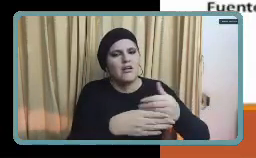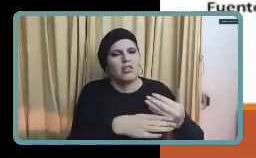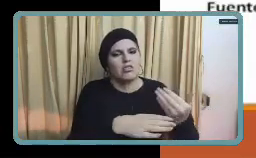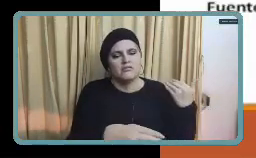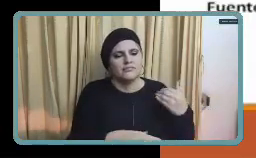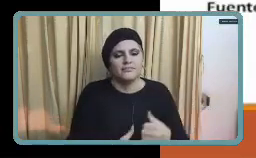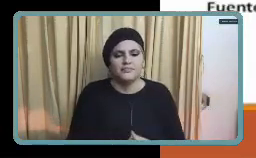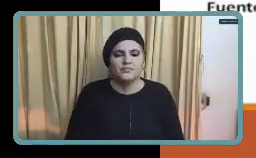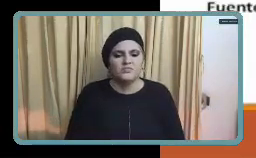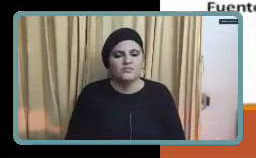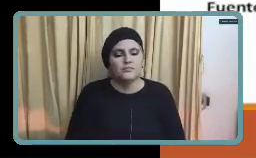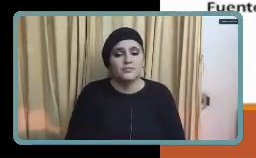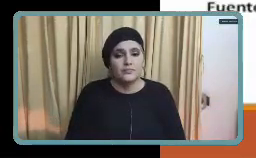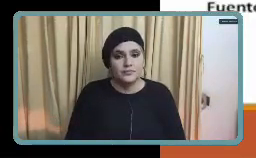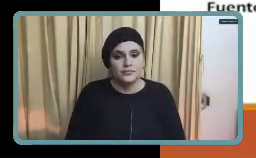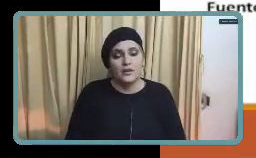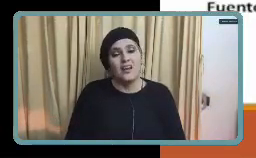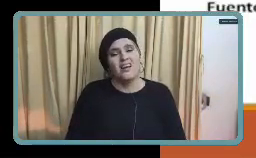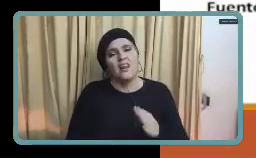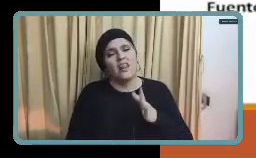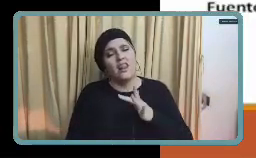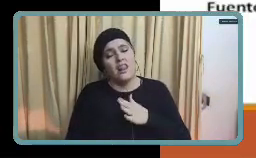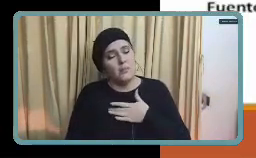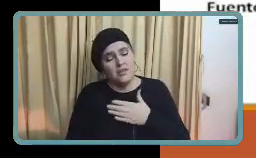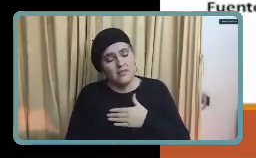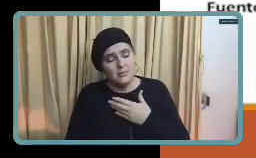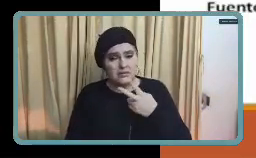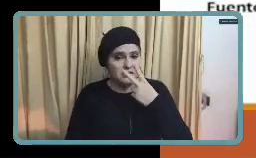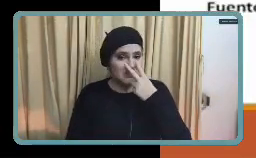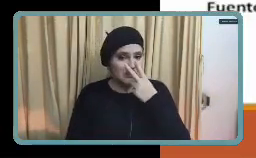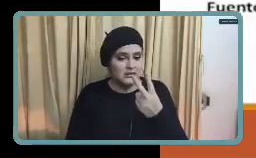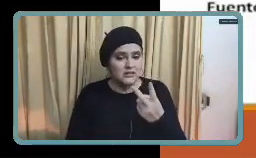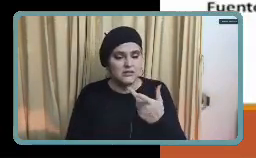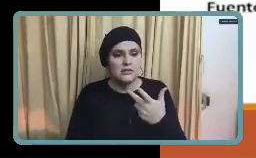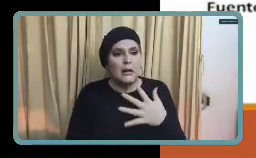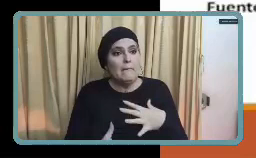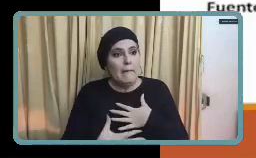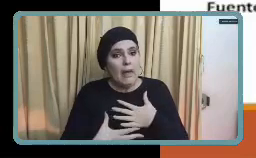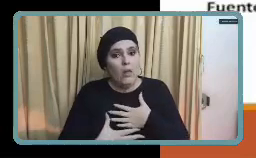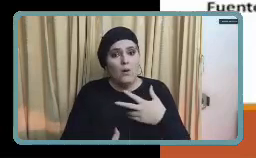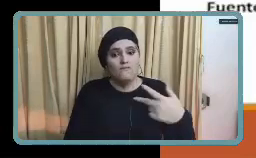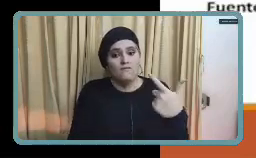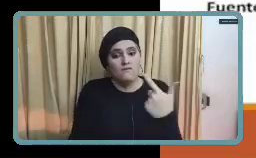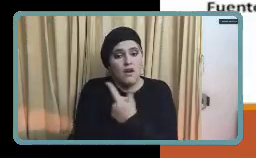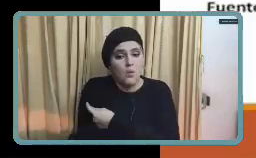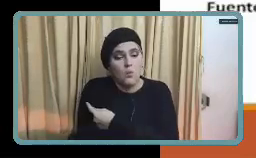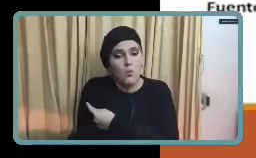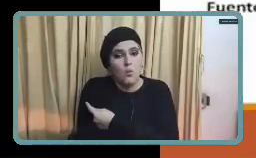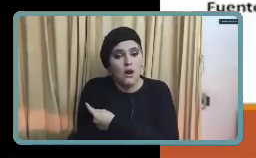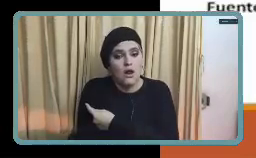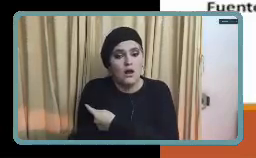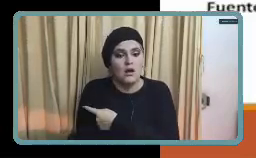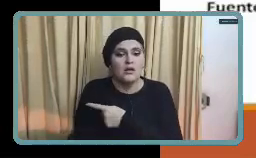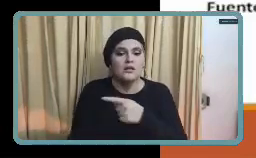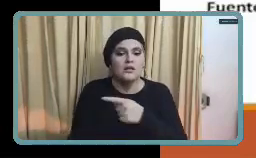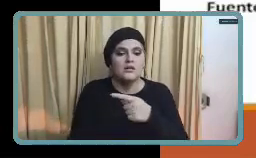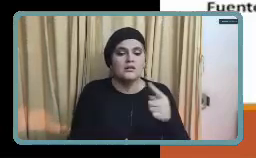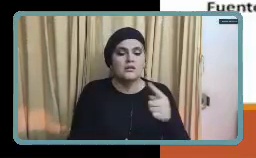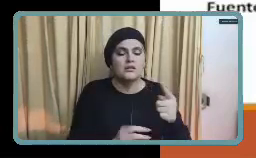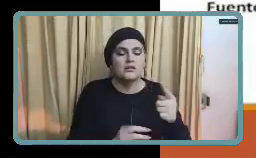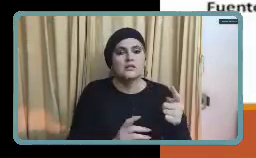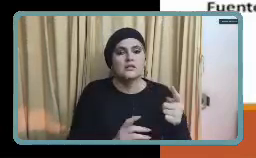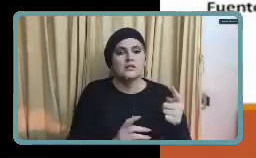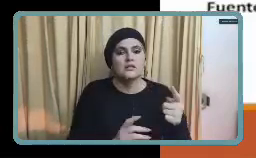Lamentablemente, este temor a que las vacunas provocaban autismo ha llevado a una declinación de las coberturas